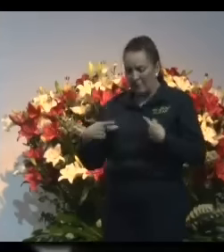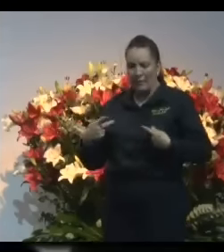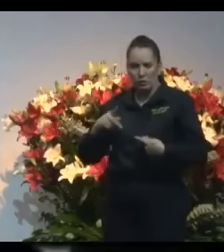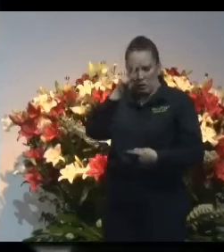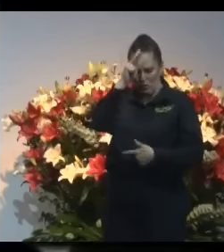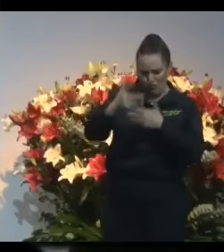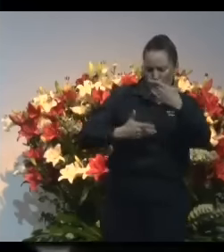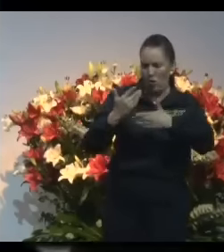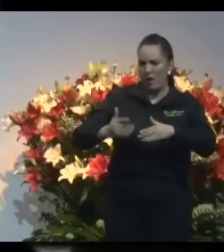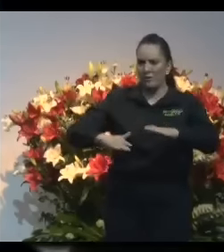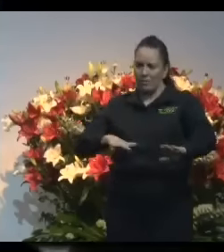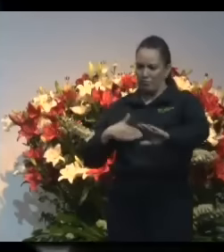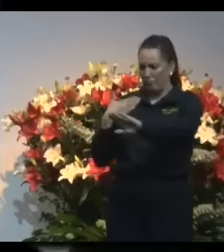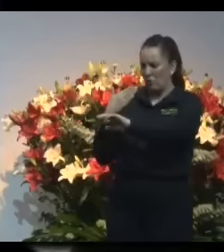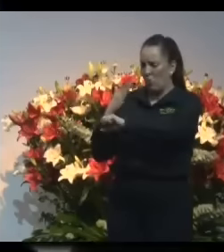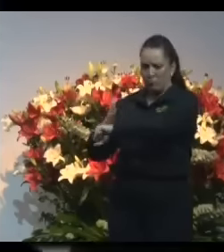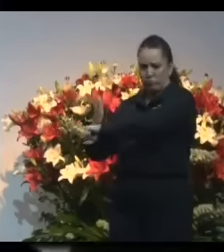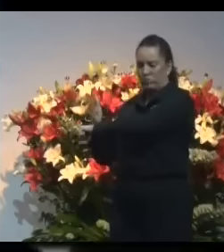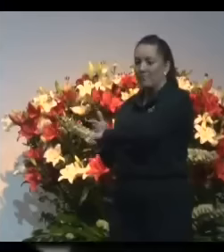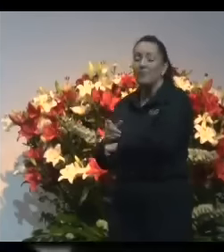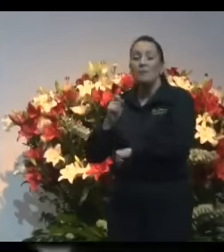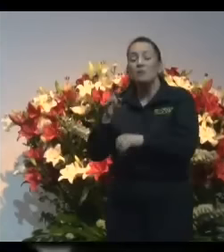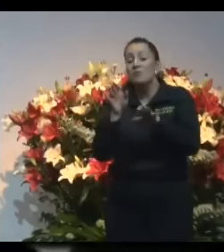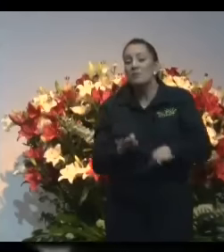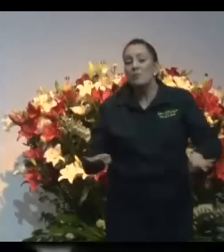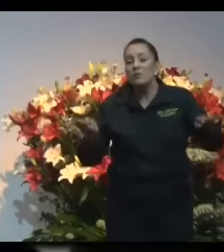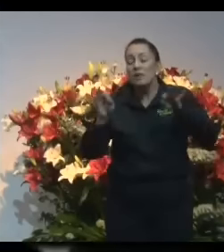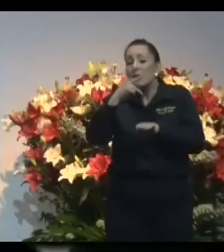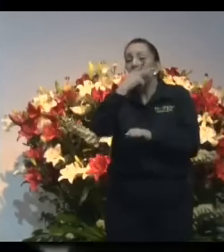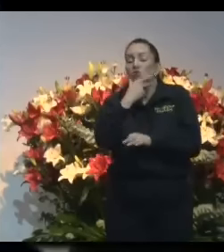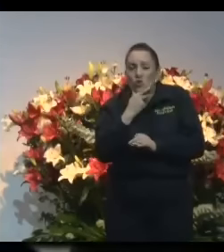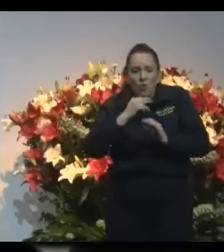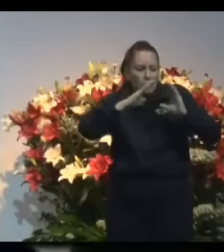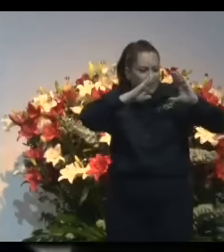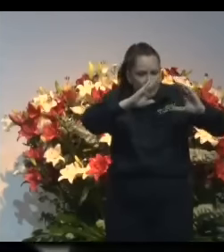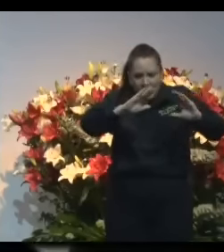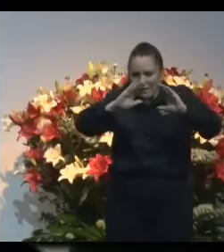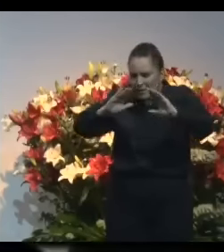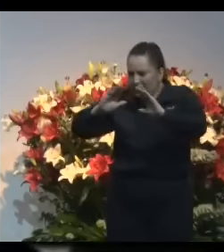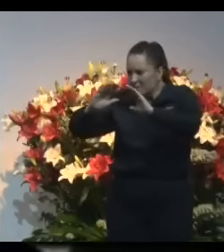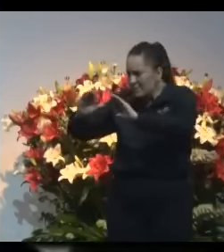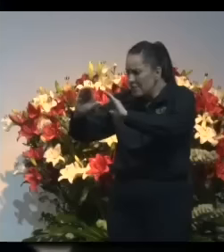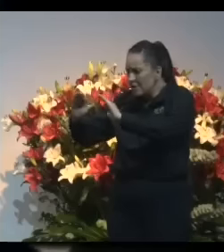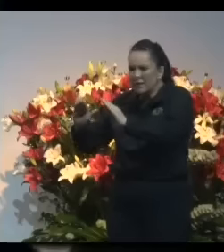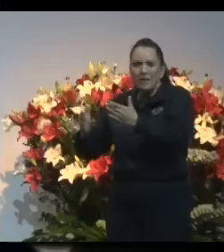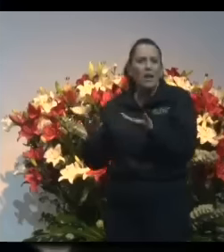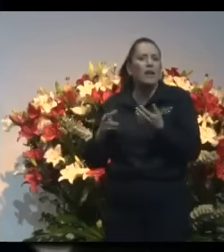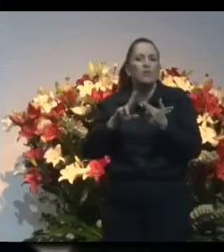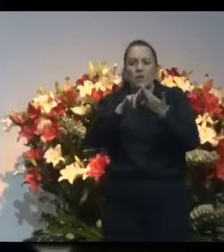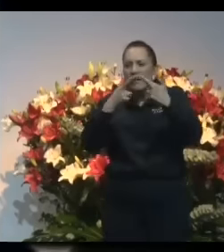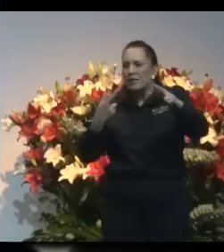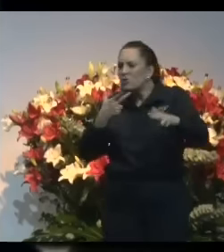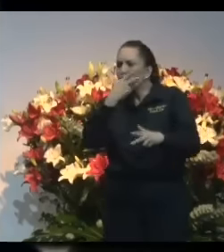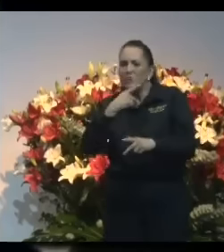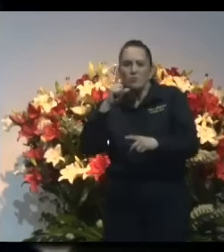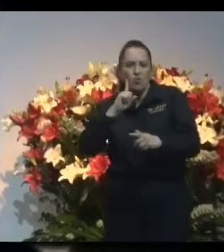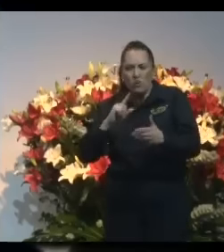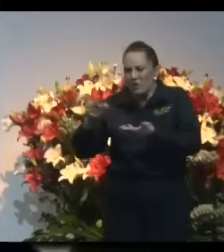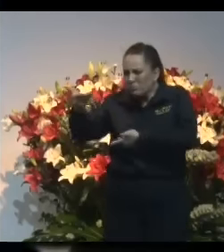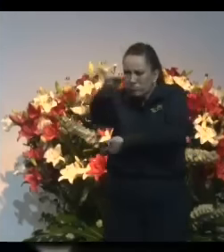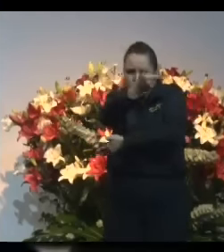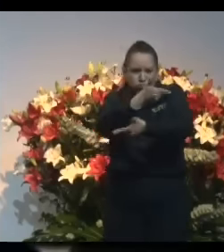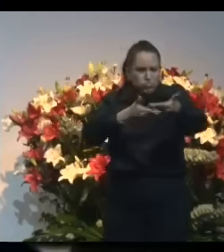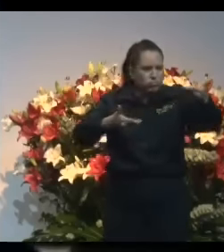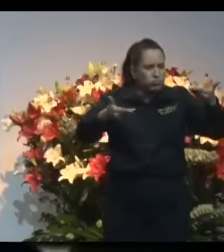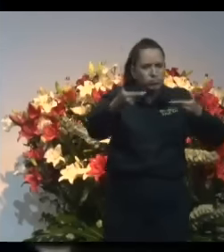hablado de construir nuevas masculinidades, relacionarnos distintos hombres y mujeres, hacer un nuevo pacto entre hombres y mujeres